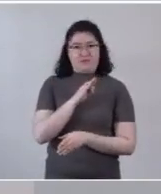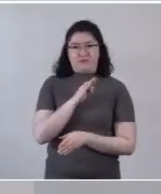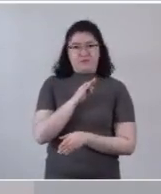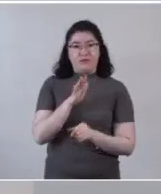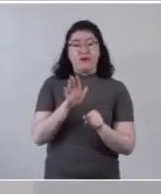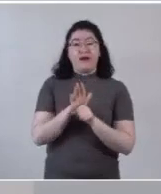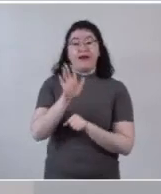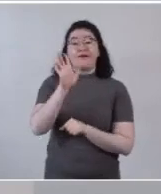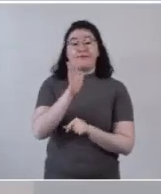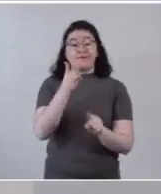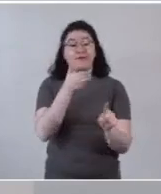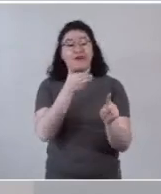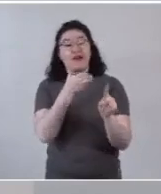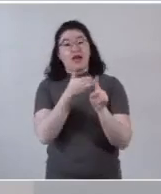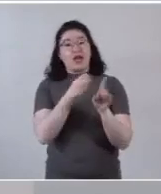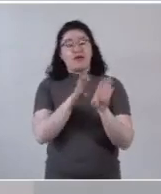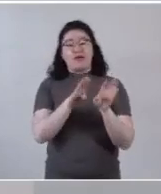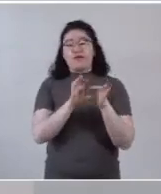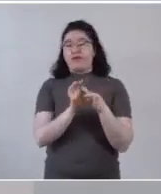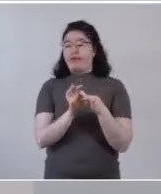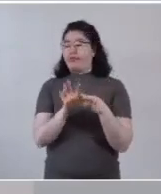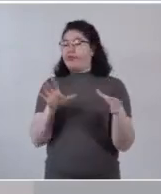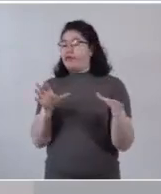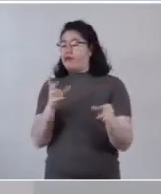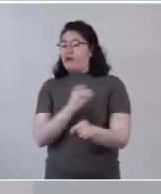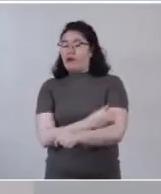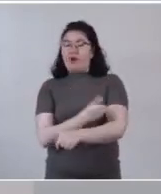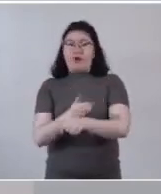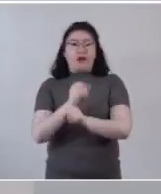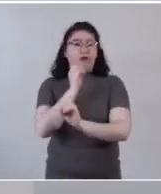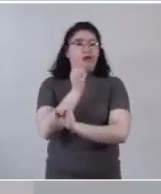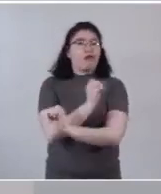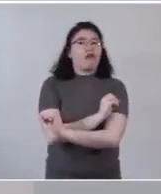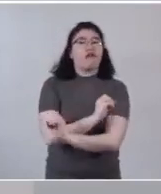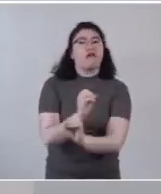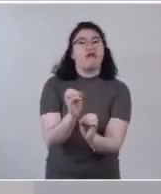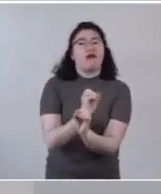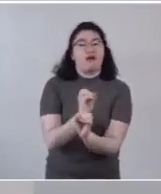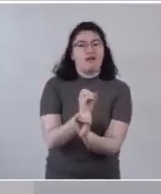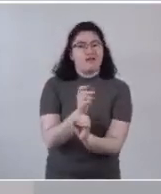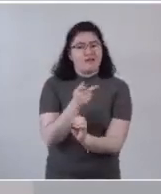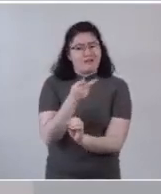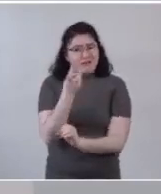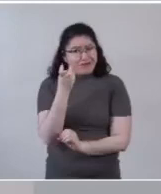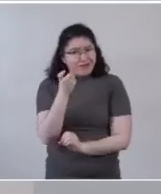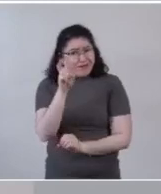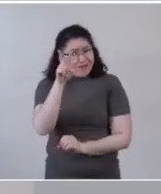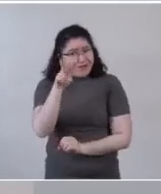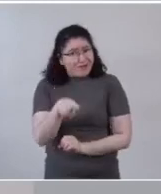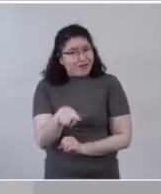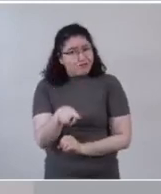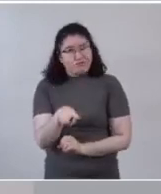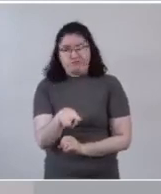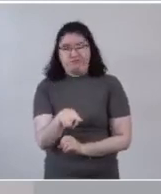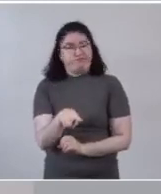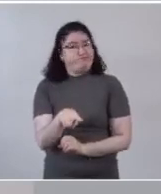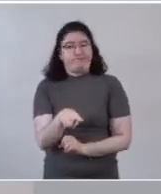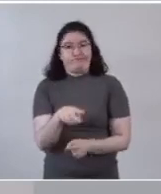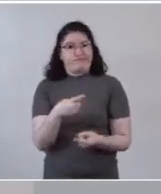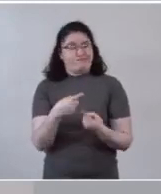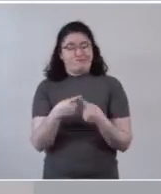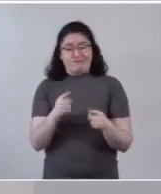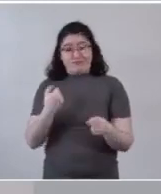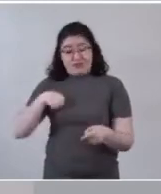en conflicto, en contradicción, en falta de coordinación, y está muy alejado de la realidad, es completamente alejado de la